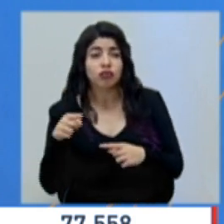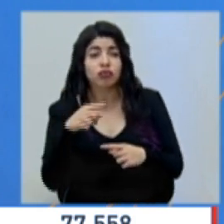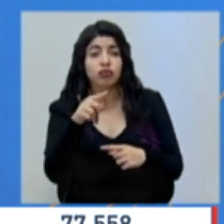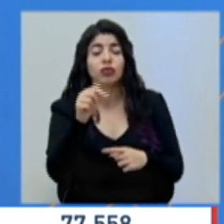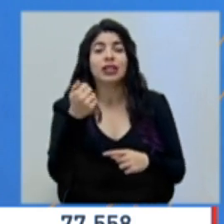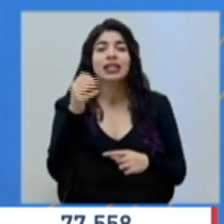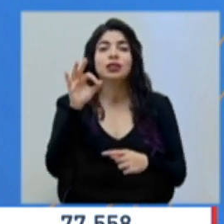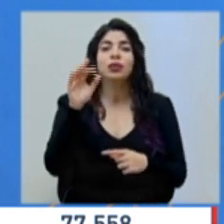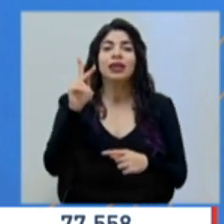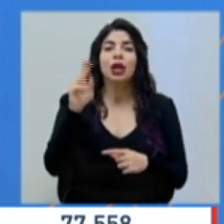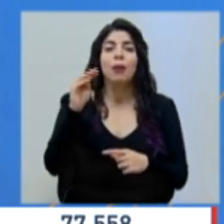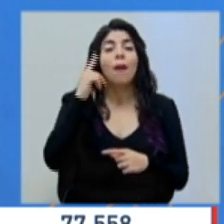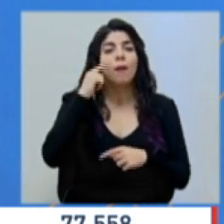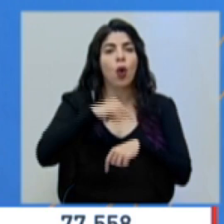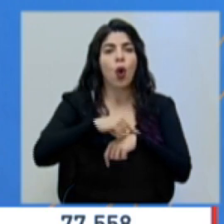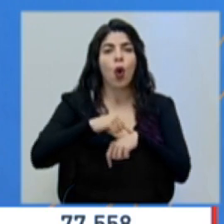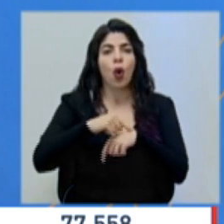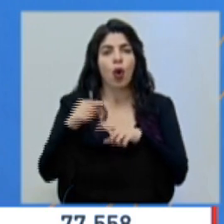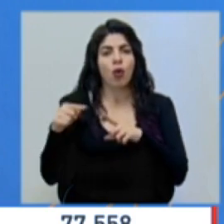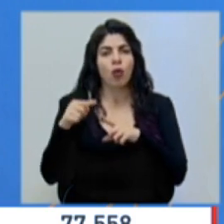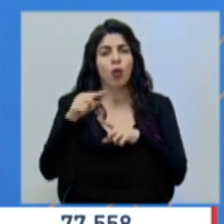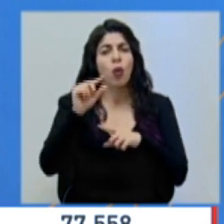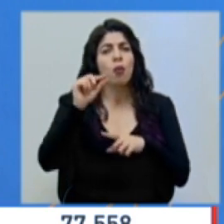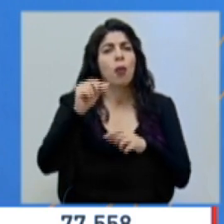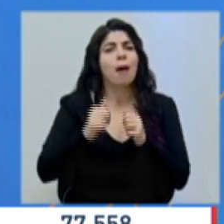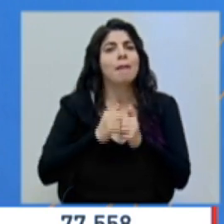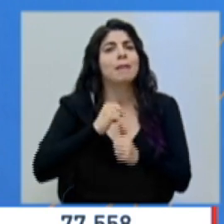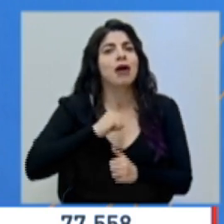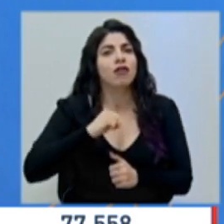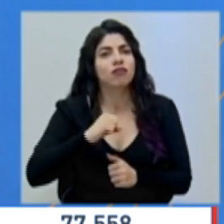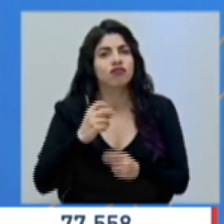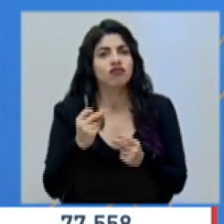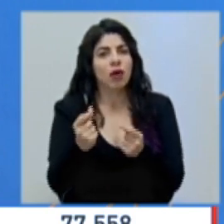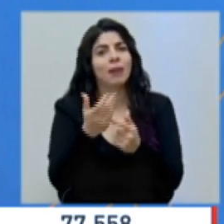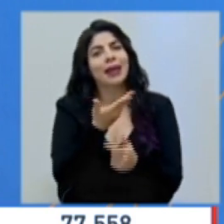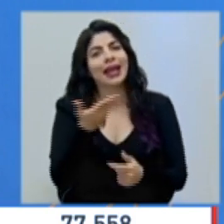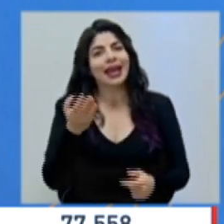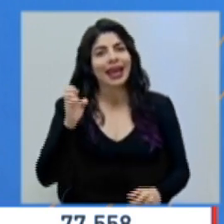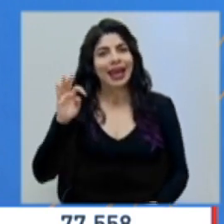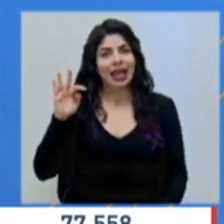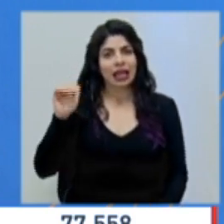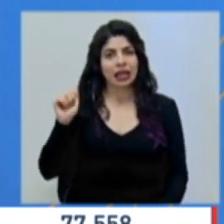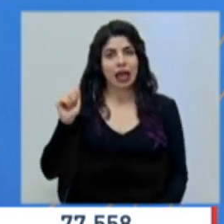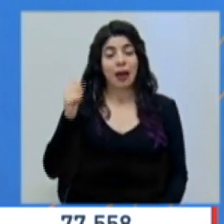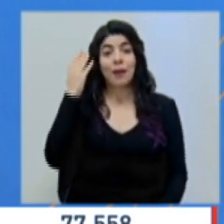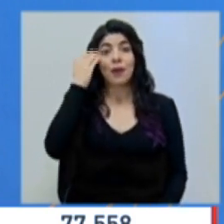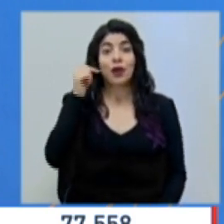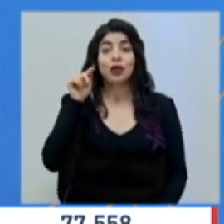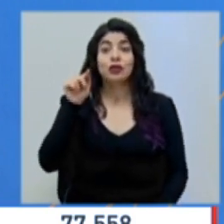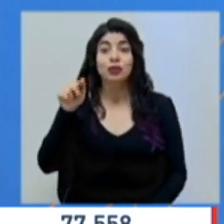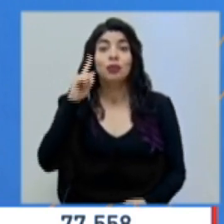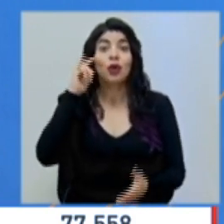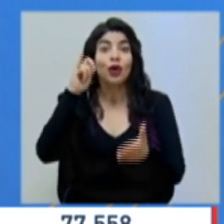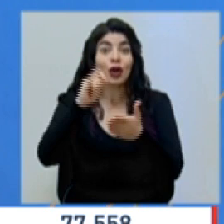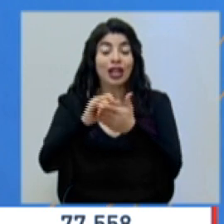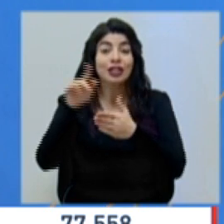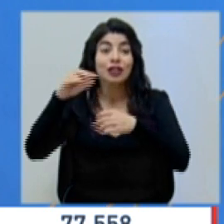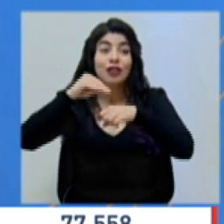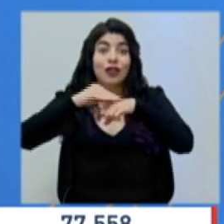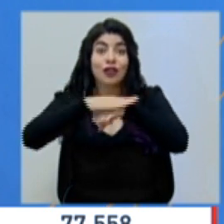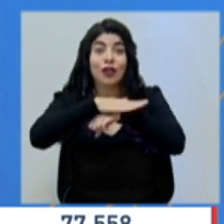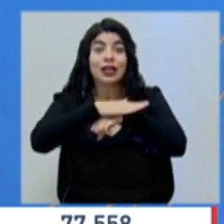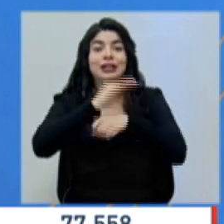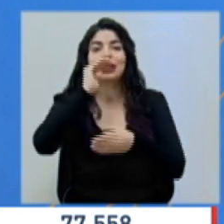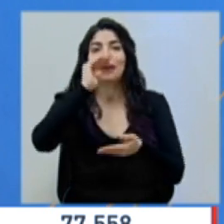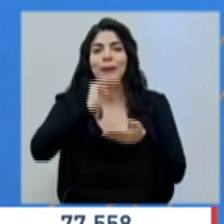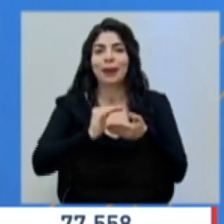kilómetros por hora, un poco más rápido que ETA, y esto ha hecho que el efecto indirecto que tiene sobre el país sea menor